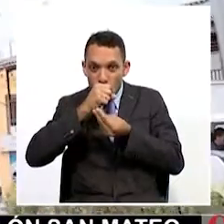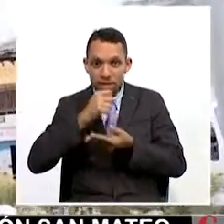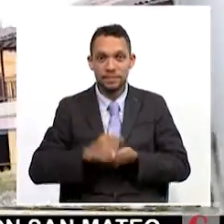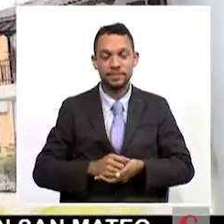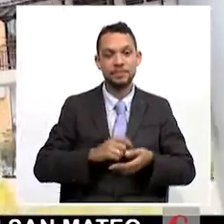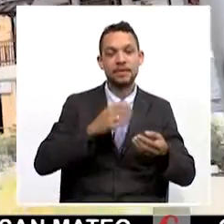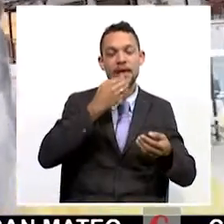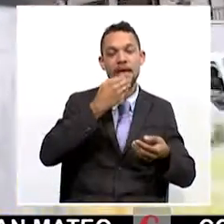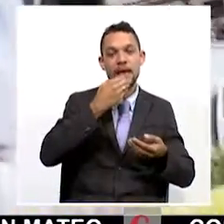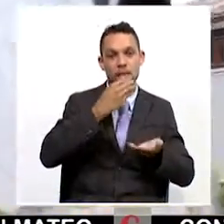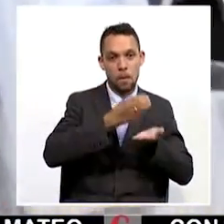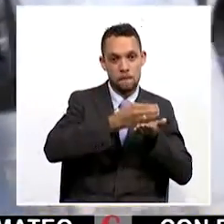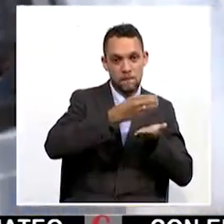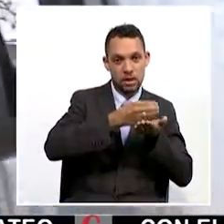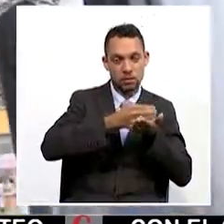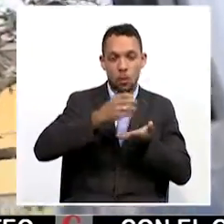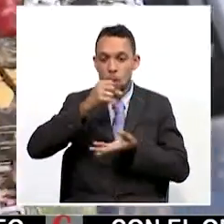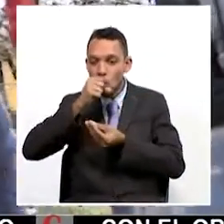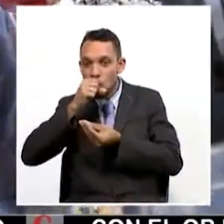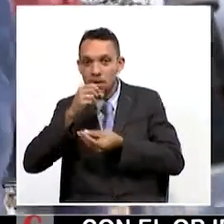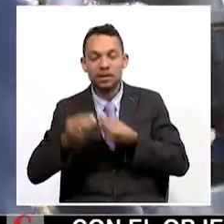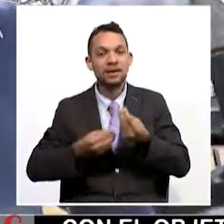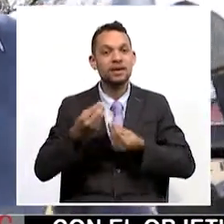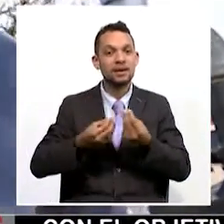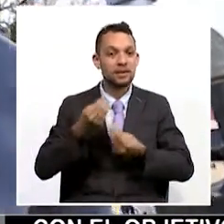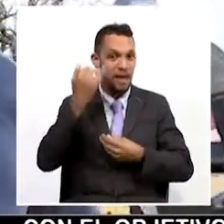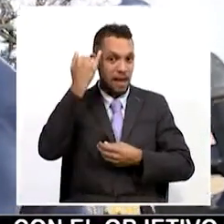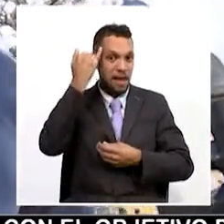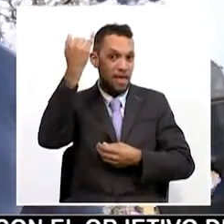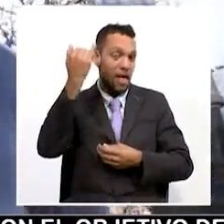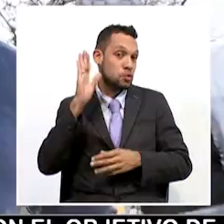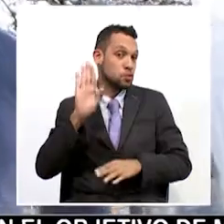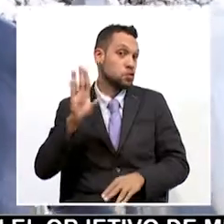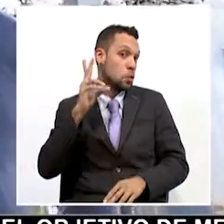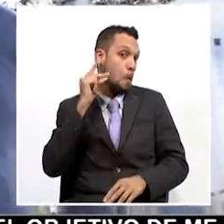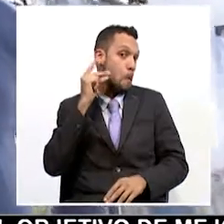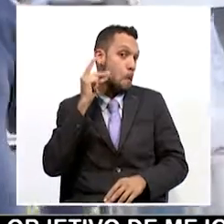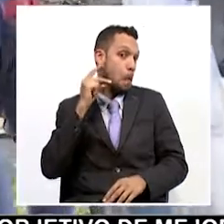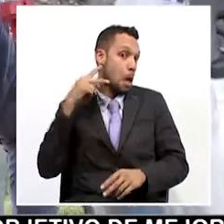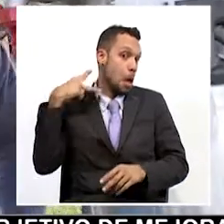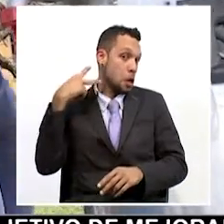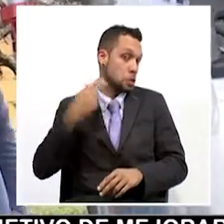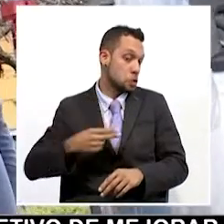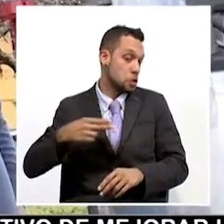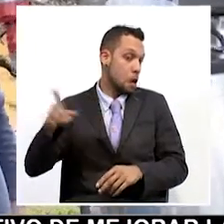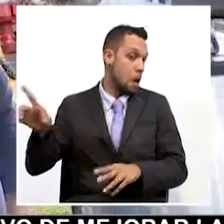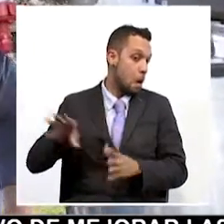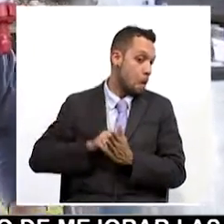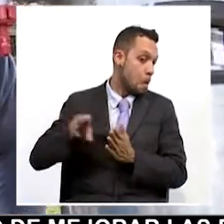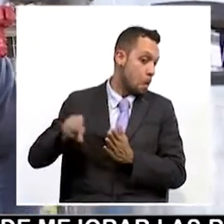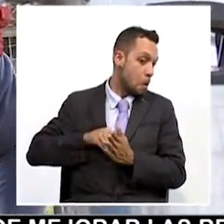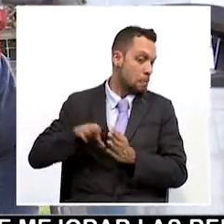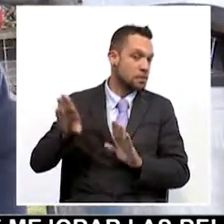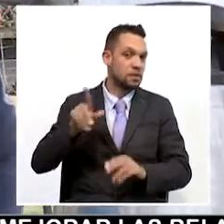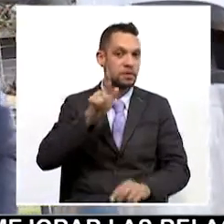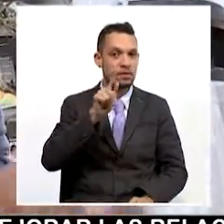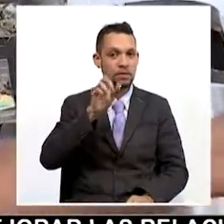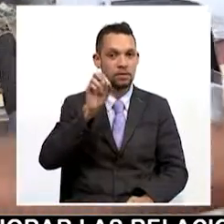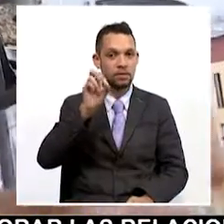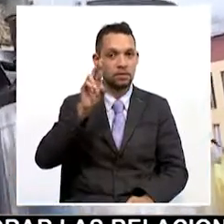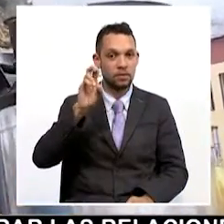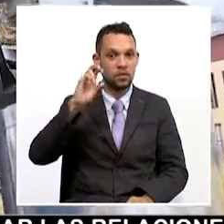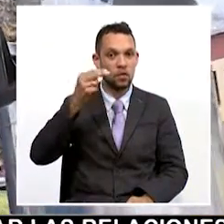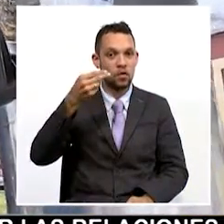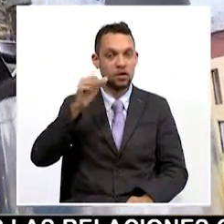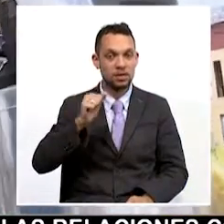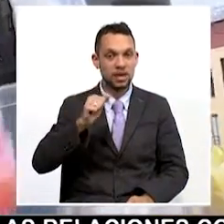Está en bolsa. Esto es algo que salió, que es que de Pereira, no sé, entonces a mí me quedó funcionando. ¿Y qué trae la forcha? ¿Qué es eso? La forcha es una espuma.